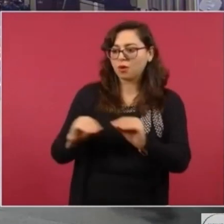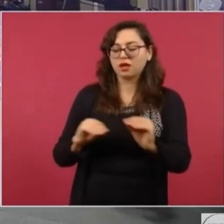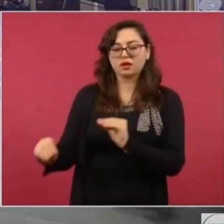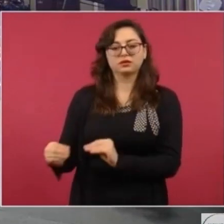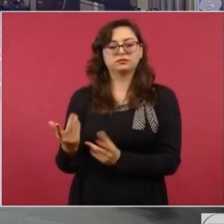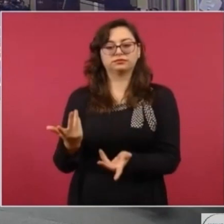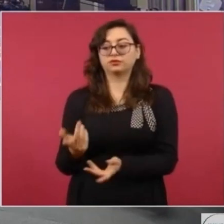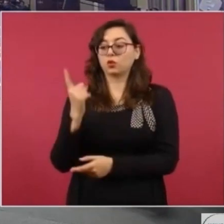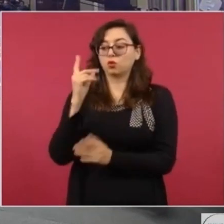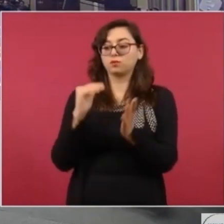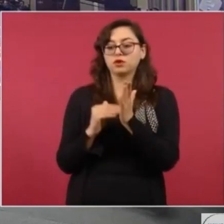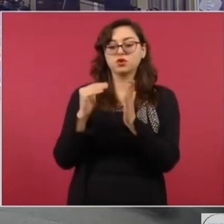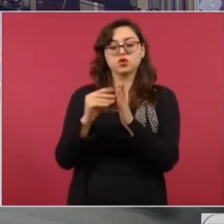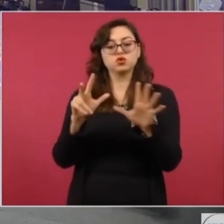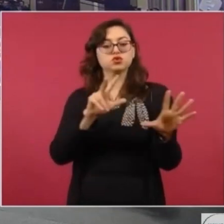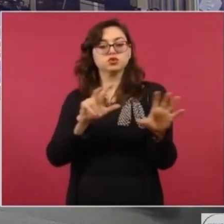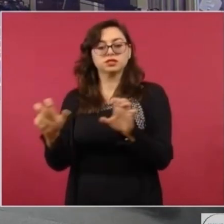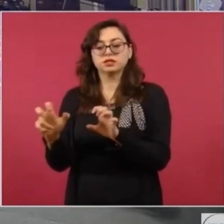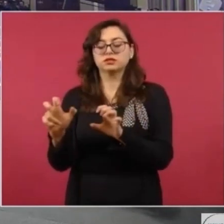1.850.000.